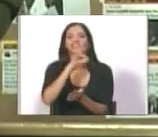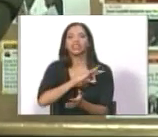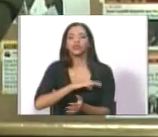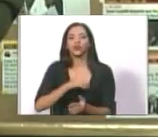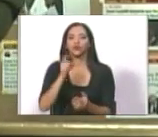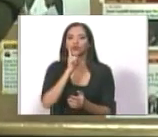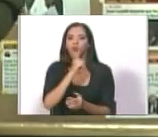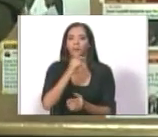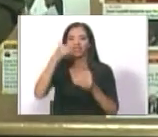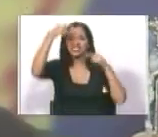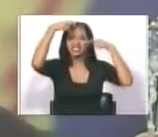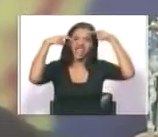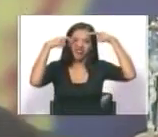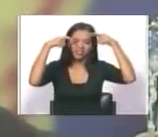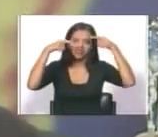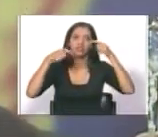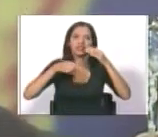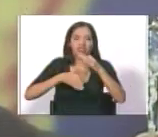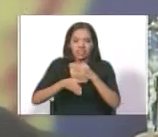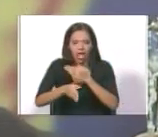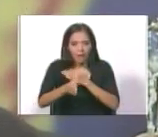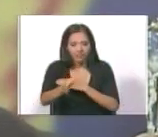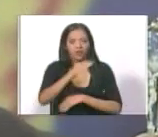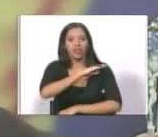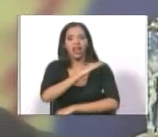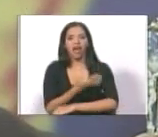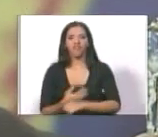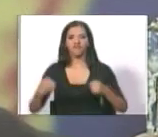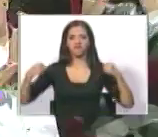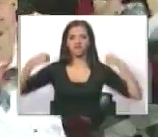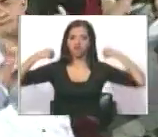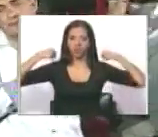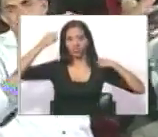Chávez y canalizó la fuerza de un pueblo.